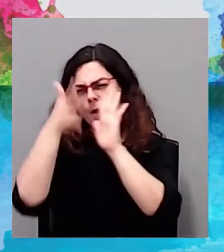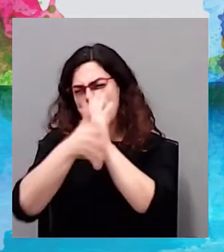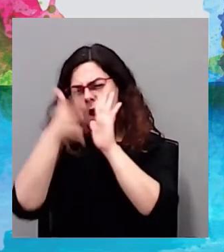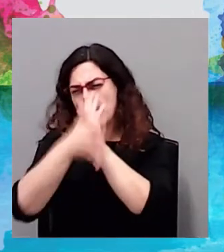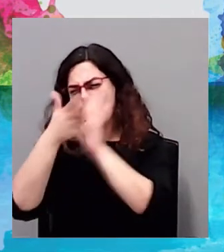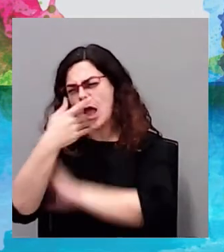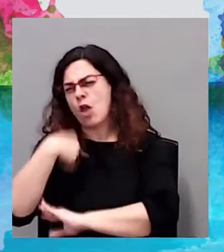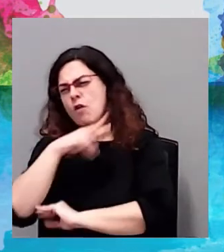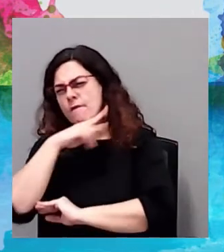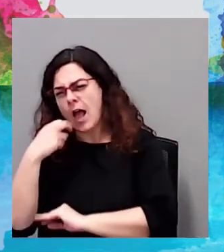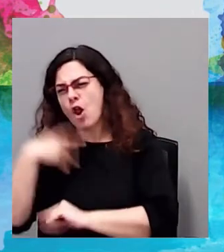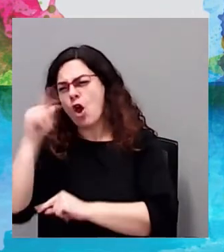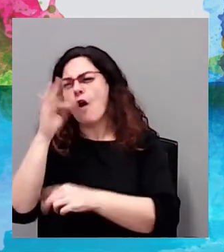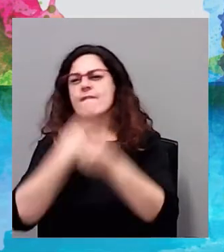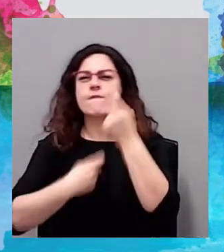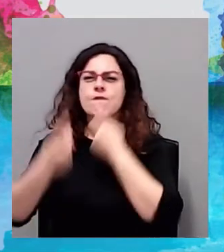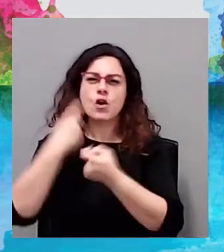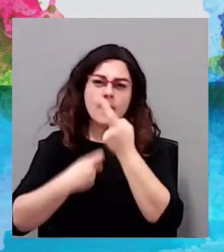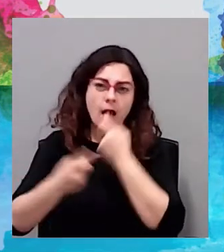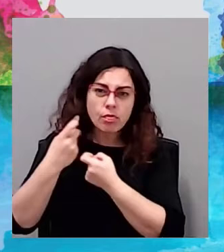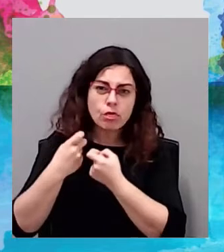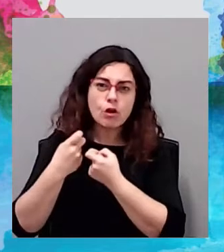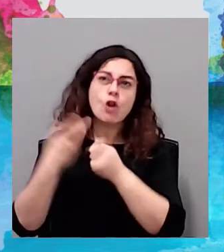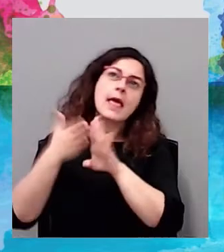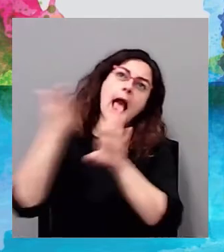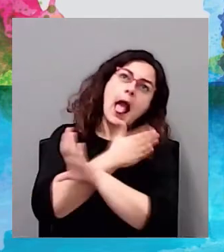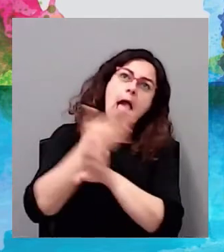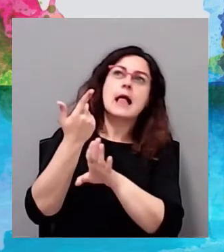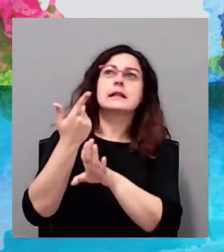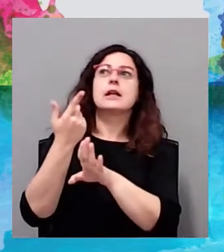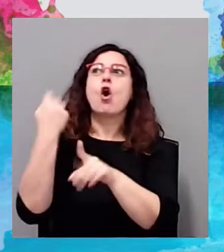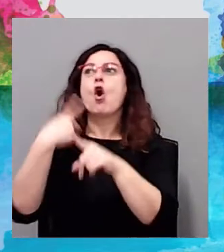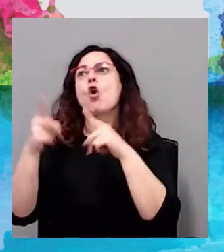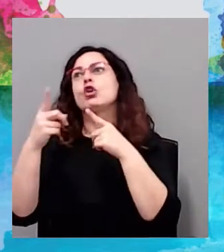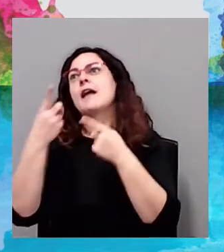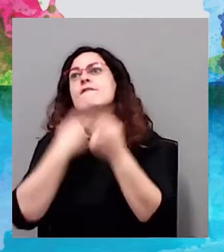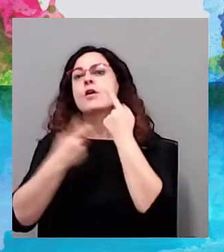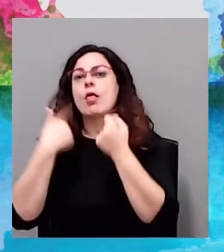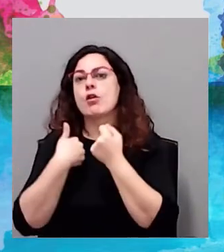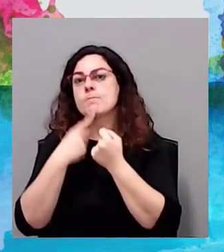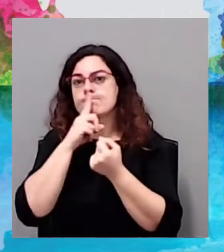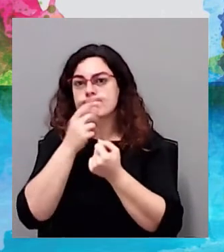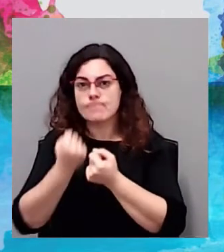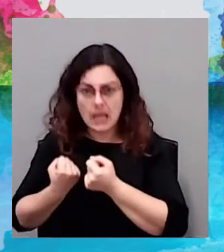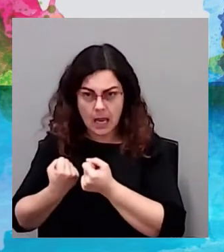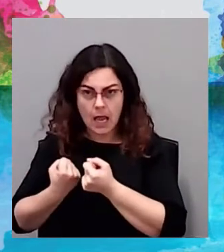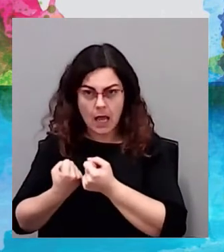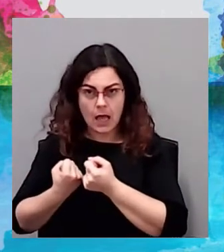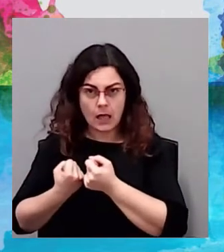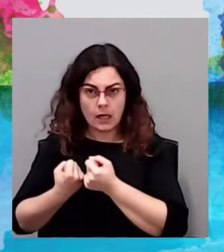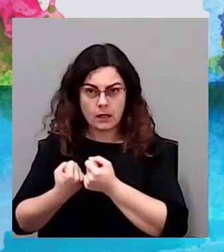la información que se adelanta, la información que se omite. Entonces eso es algo con lo que hay que tenerlo grabado casi en la